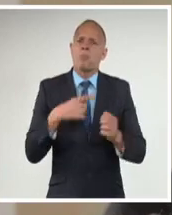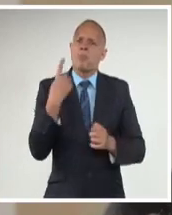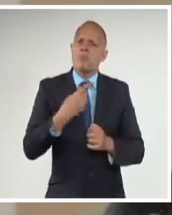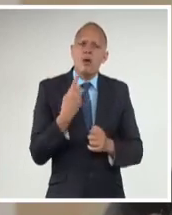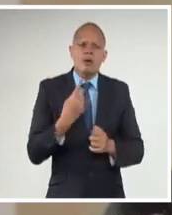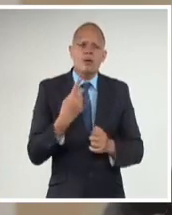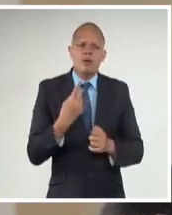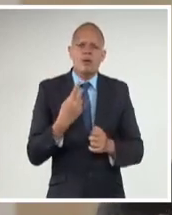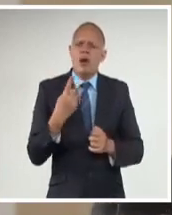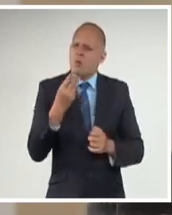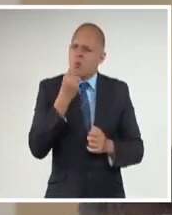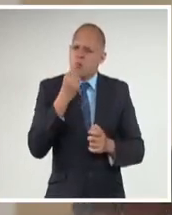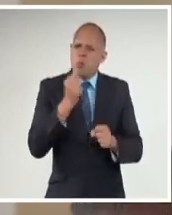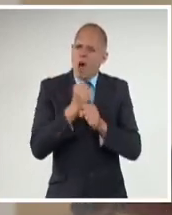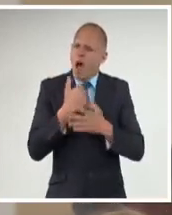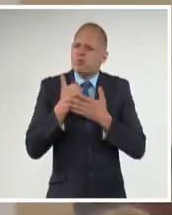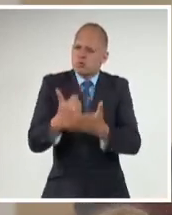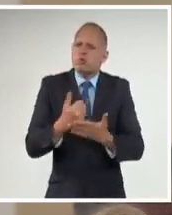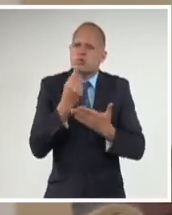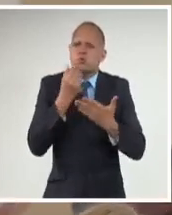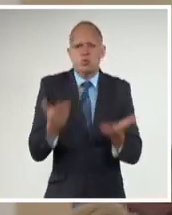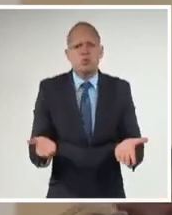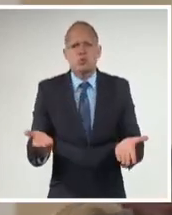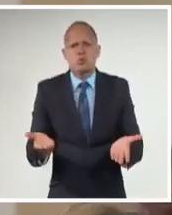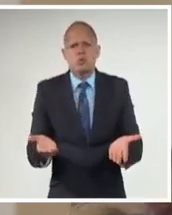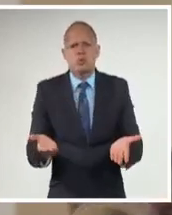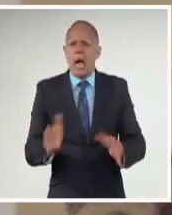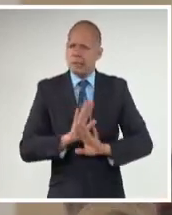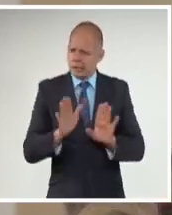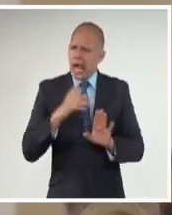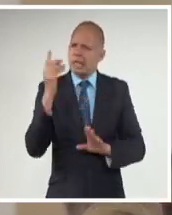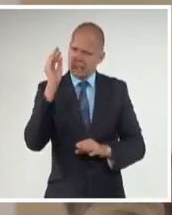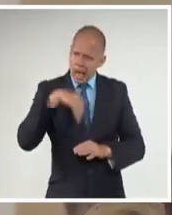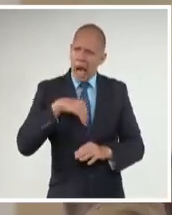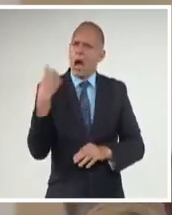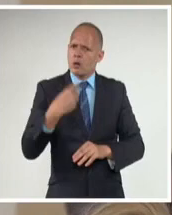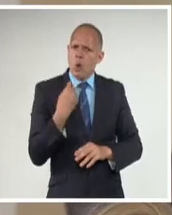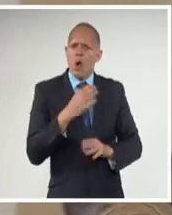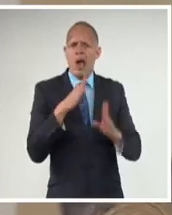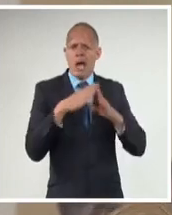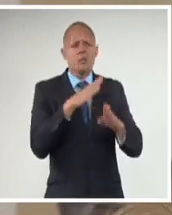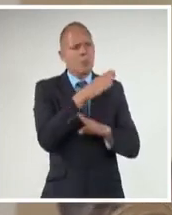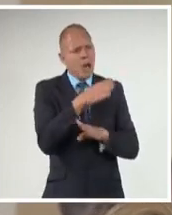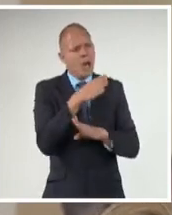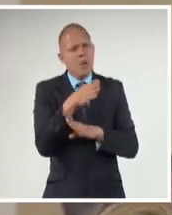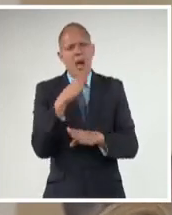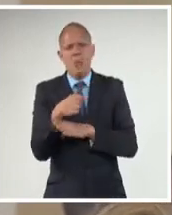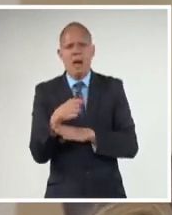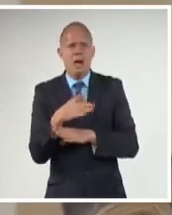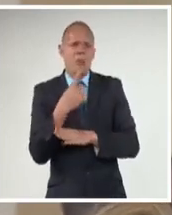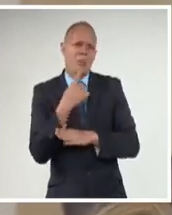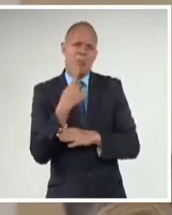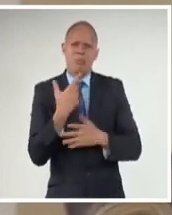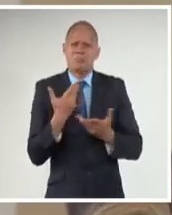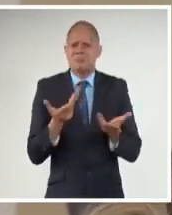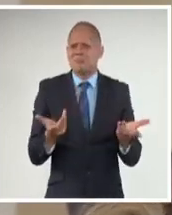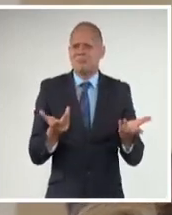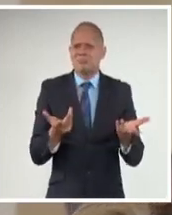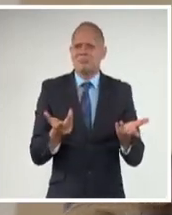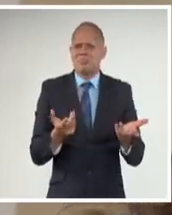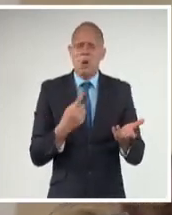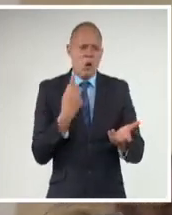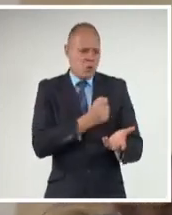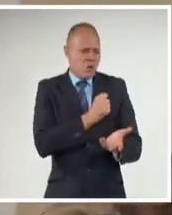haciendo. Porque muchos estamos, ¿verdad?, involucrados en labores de pesquisa, pero las labores de pesquisa se quedan solo ahí y muchos queremos hacer algo